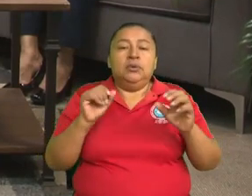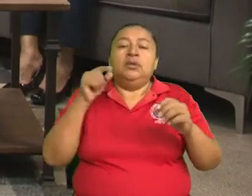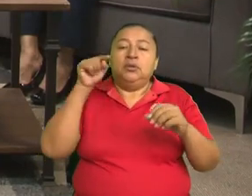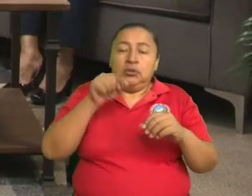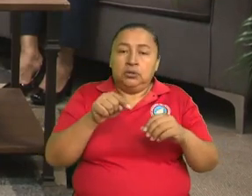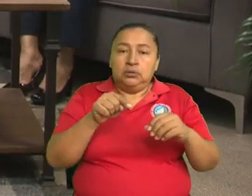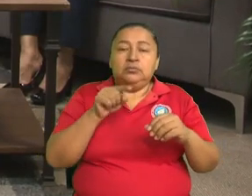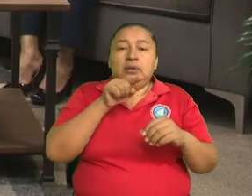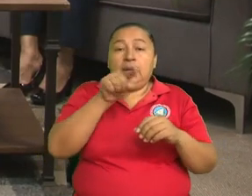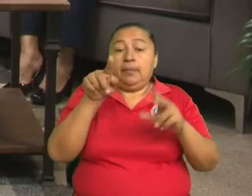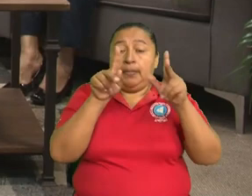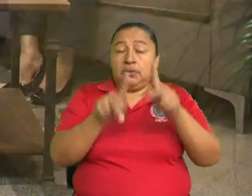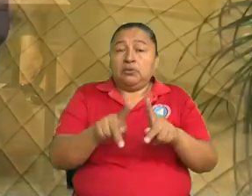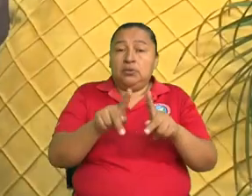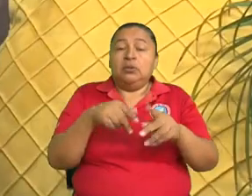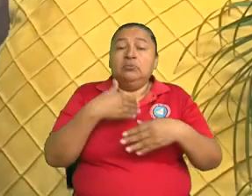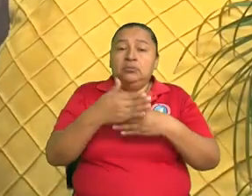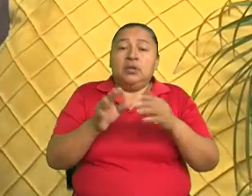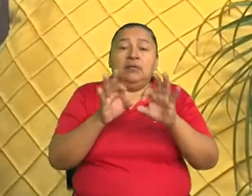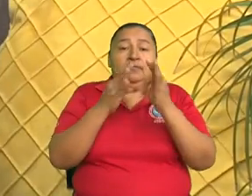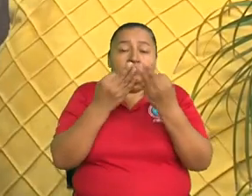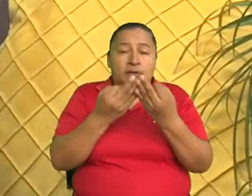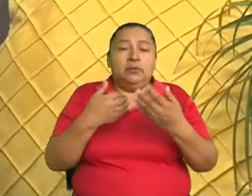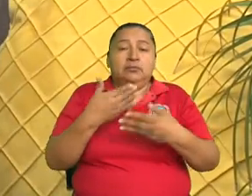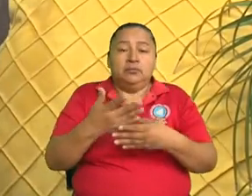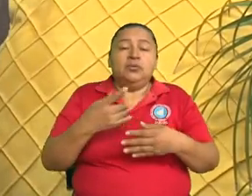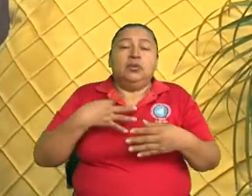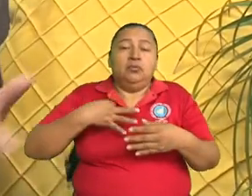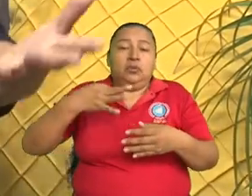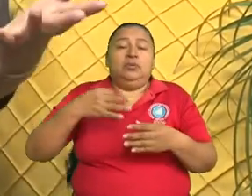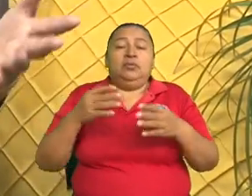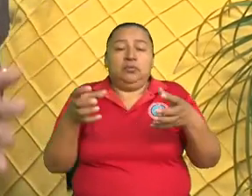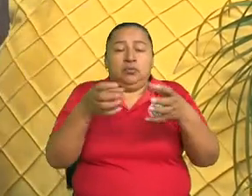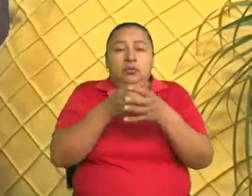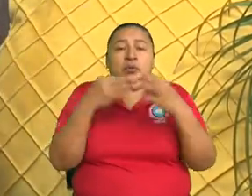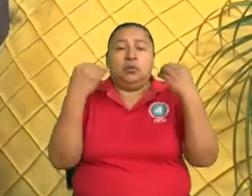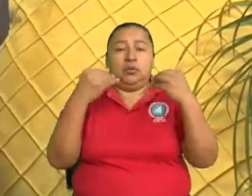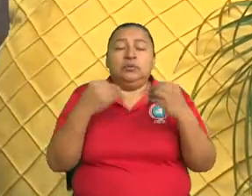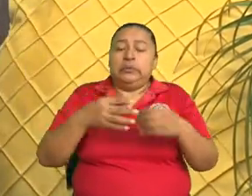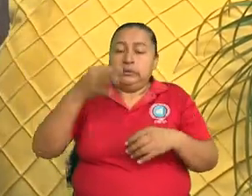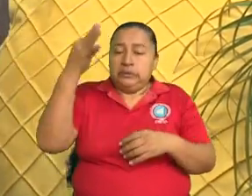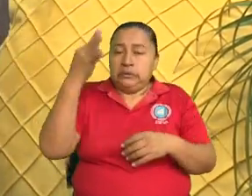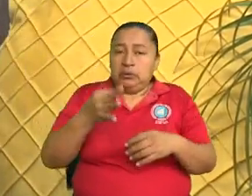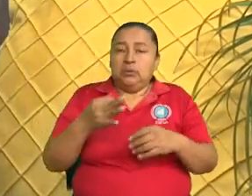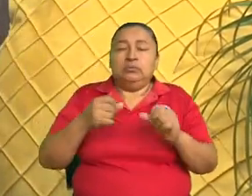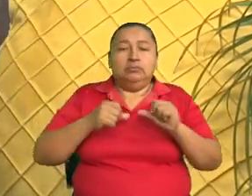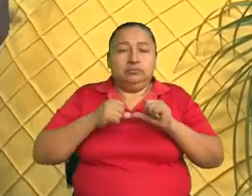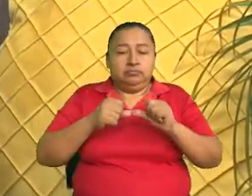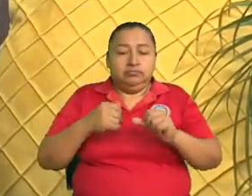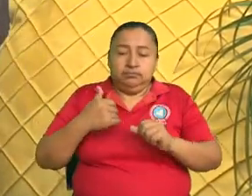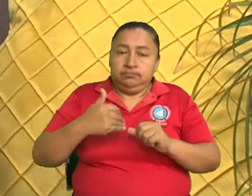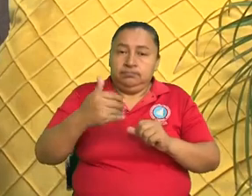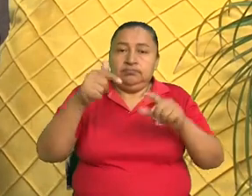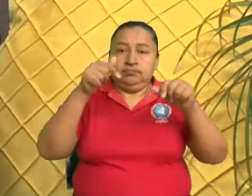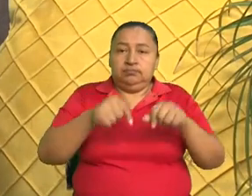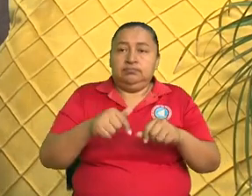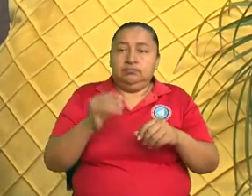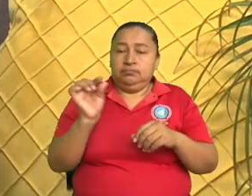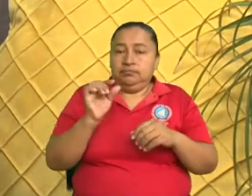Entonces, a la población, a la familia, a la comunidad educativa, la certeza de que